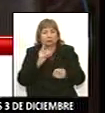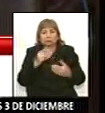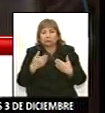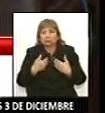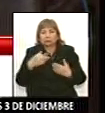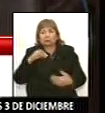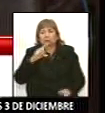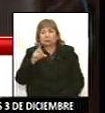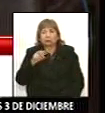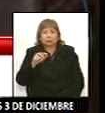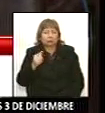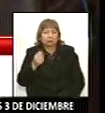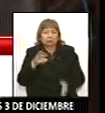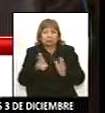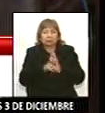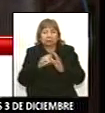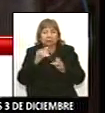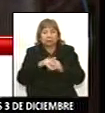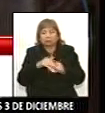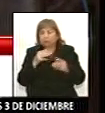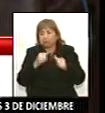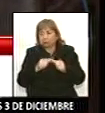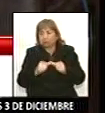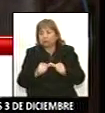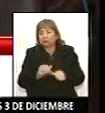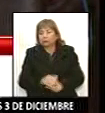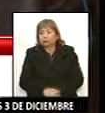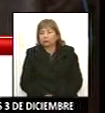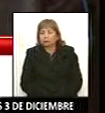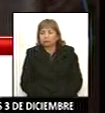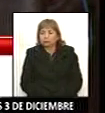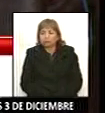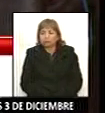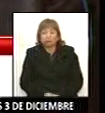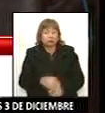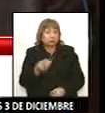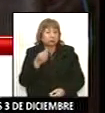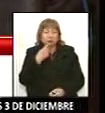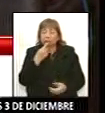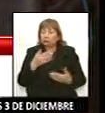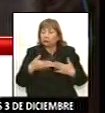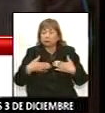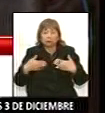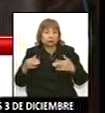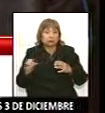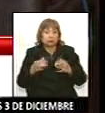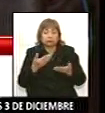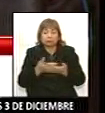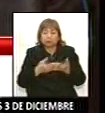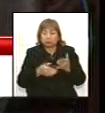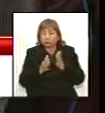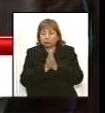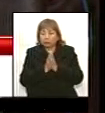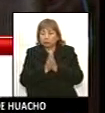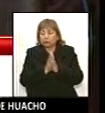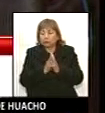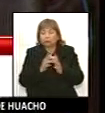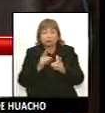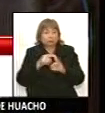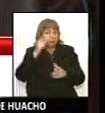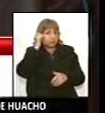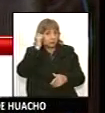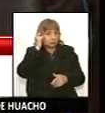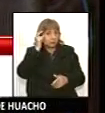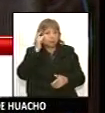plaza presupuestada vacante de carácter permanente, por lo que no pueden hacer efectivo esa solicitud. En tal